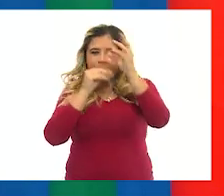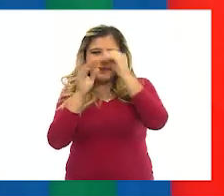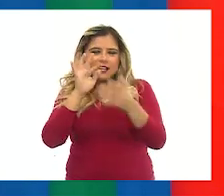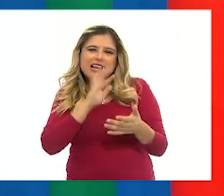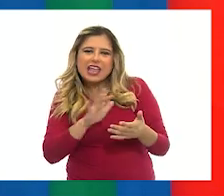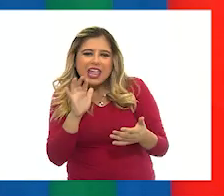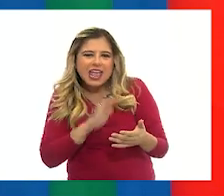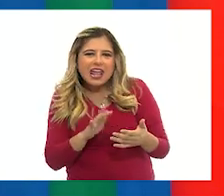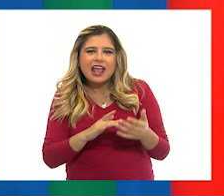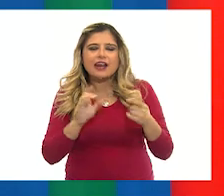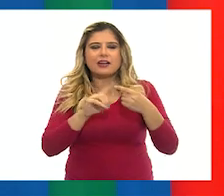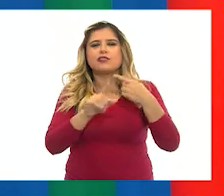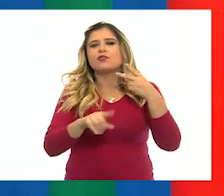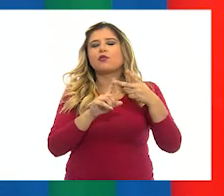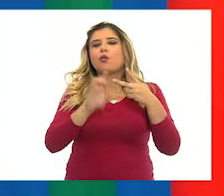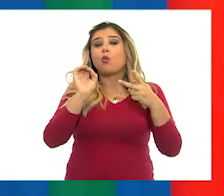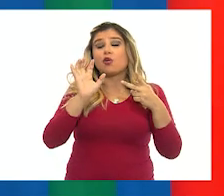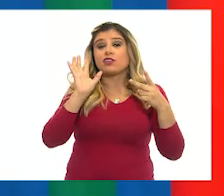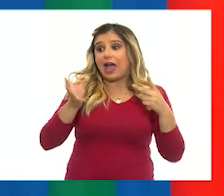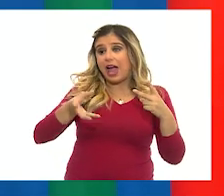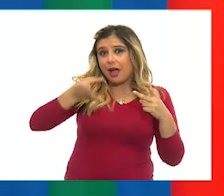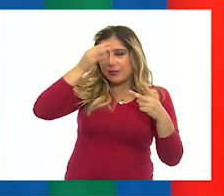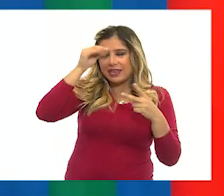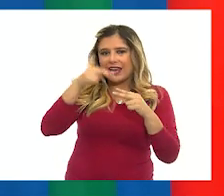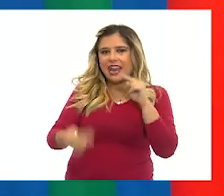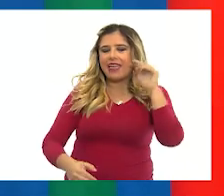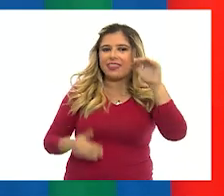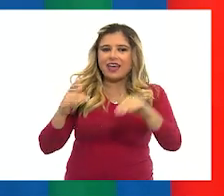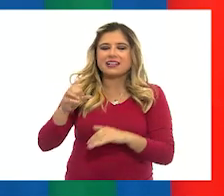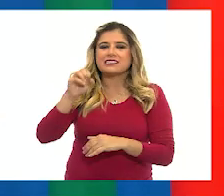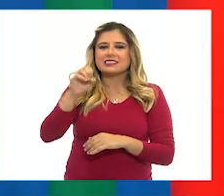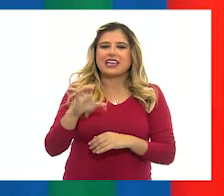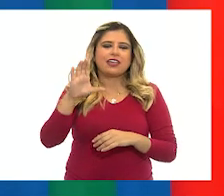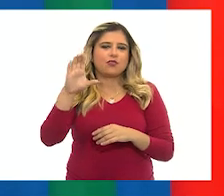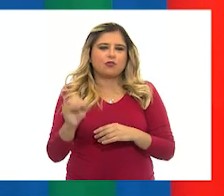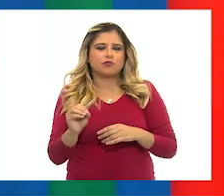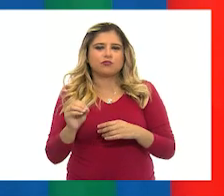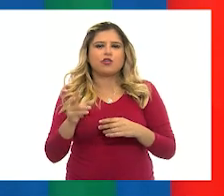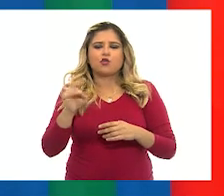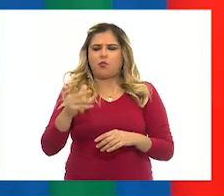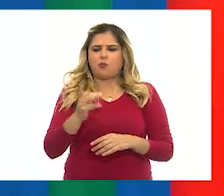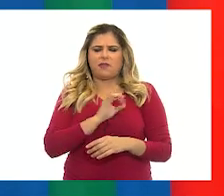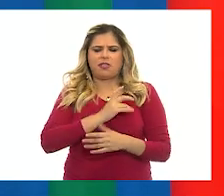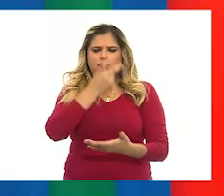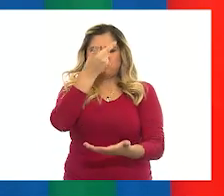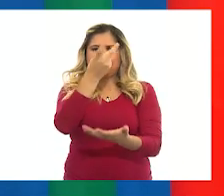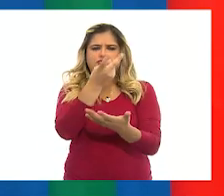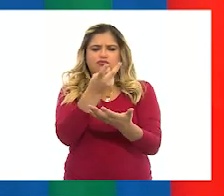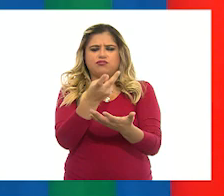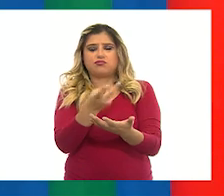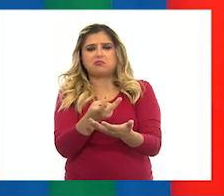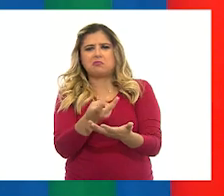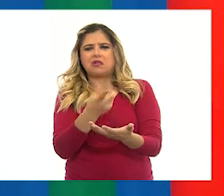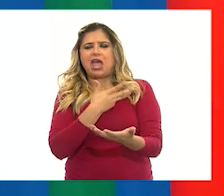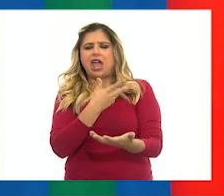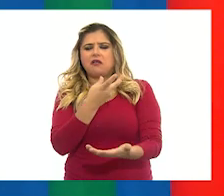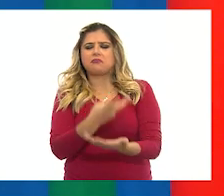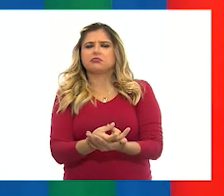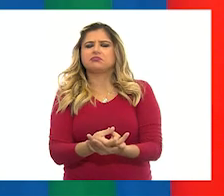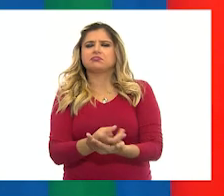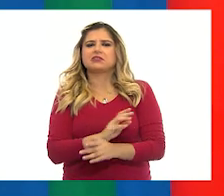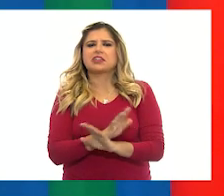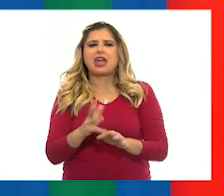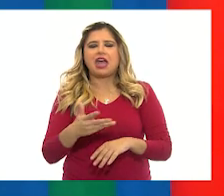o como en el caso del cuento, he aprendido a nadar en seco. Y no hay temor a hundirse, pues uno ya está en el fondo. Lo